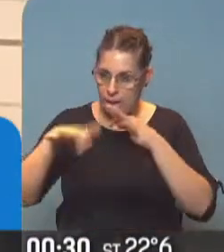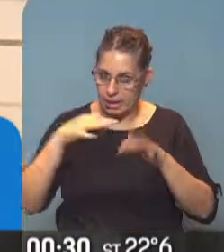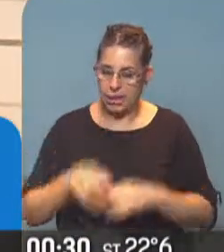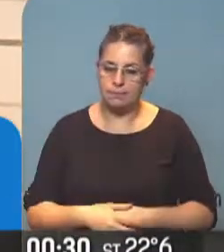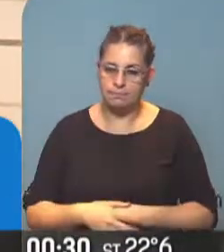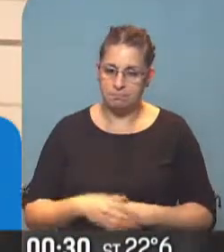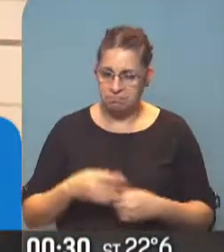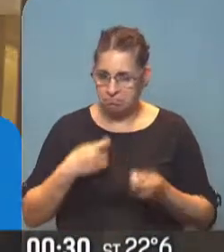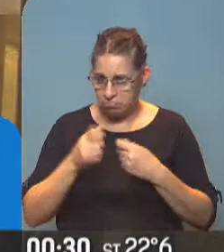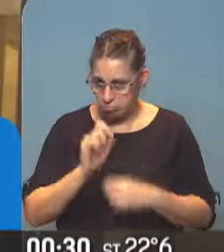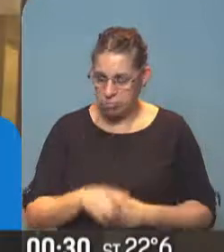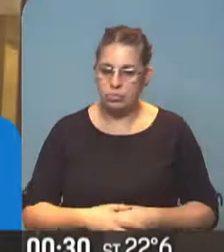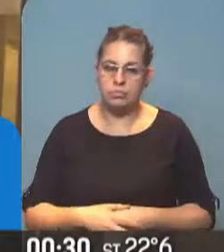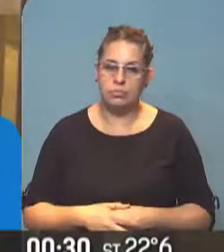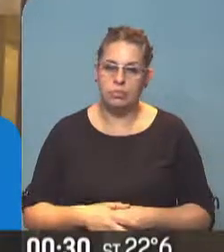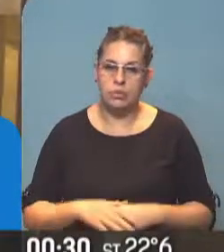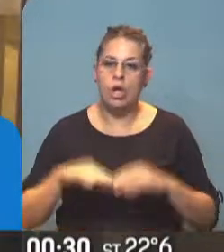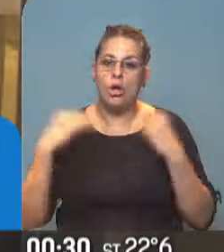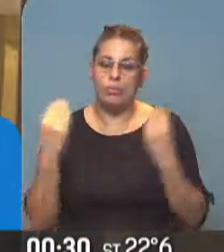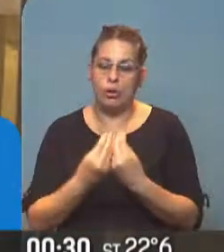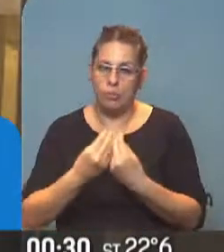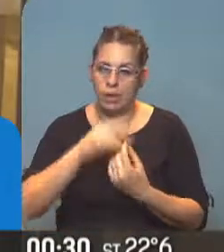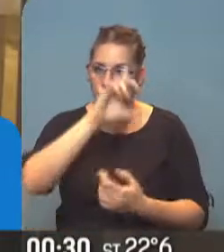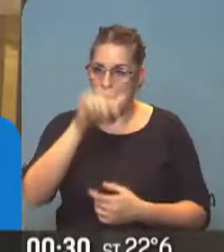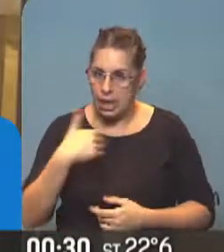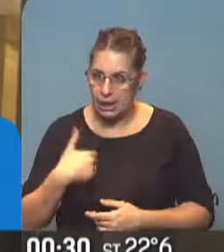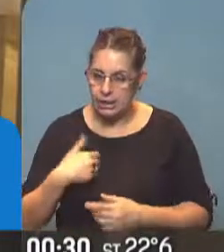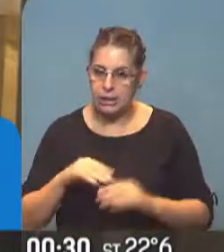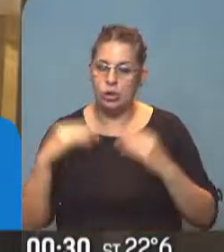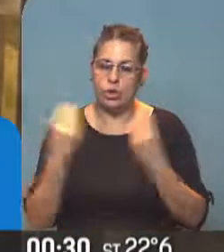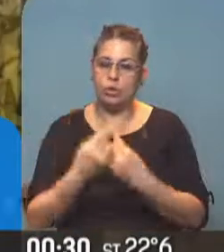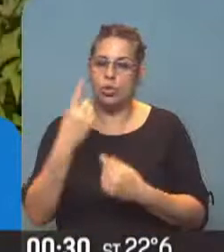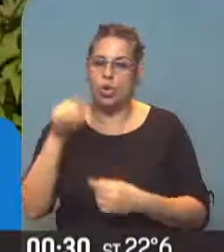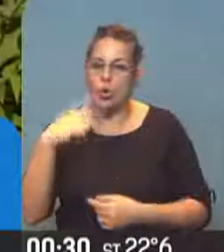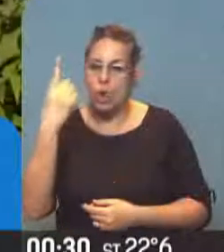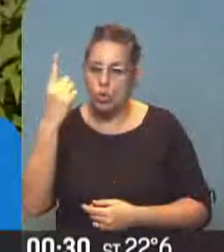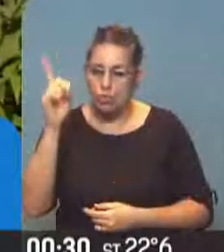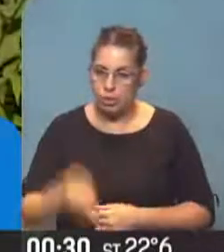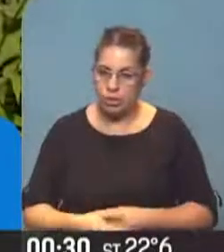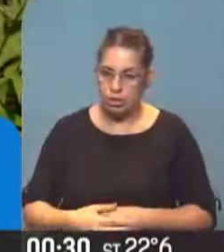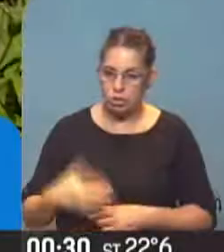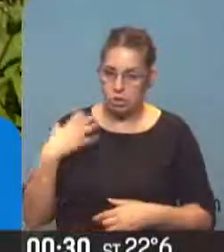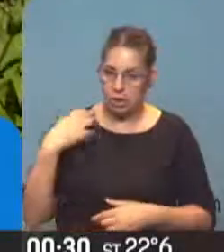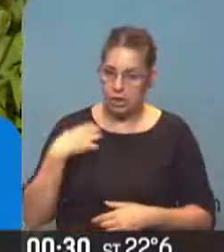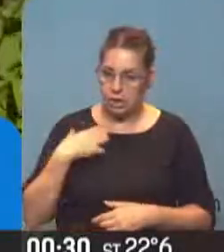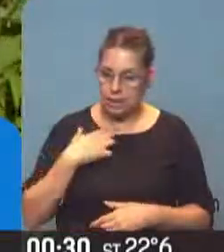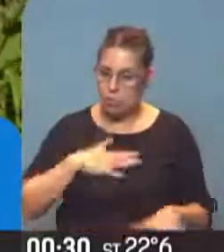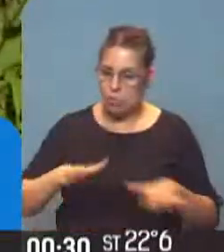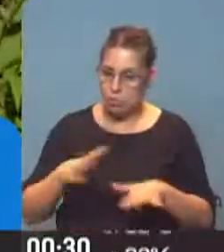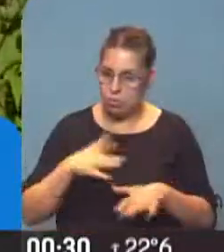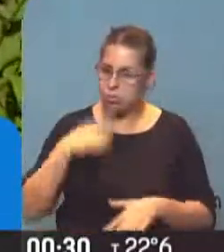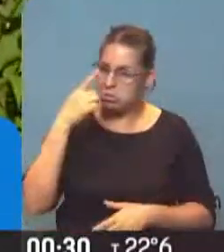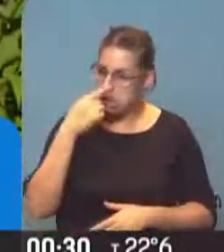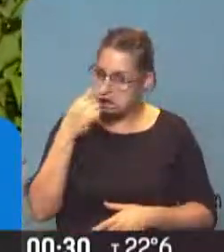el comercio. Y un promedio de todo el país nos da 1,1. Y en general ha habido un movimiento interesante de la